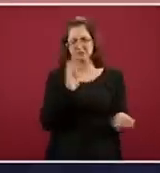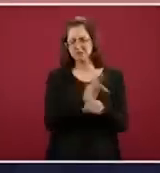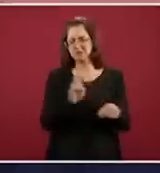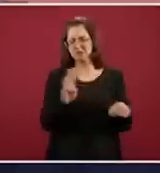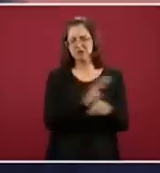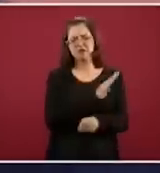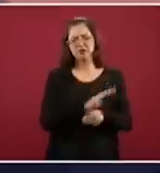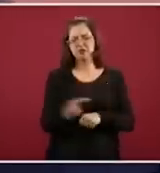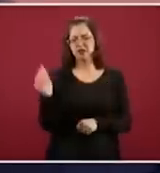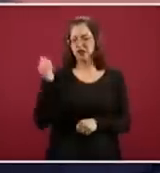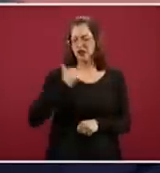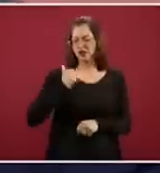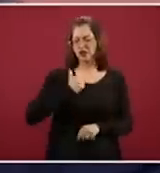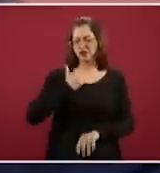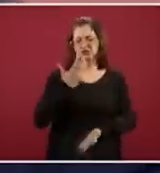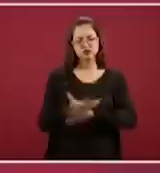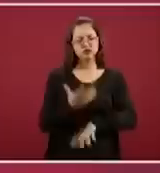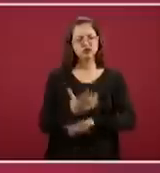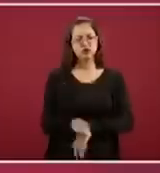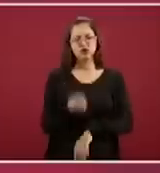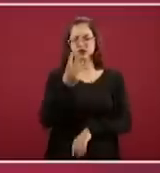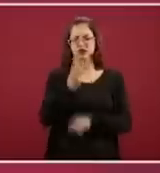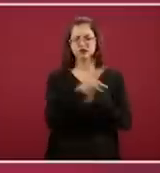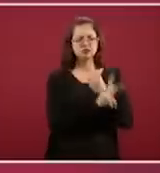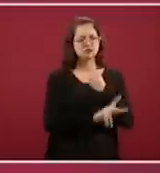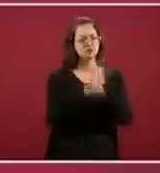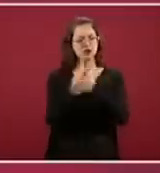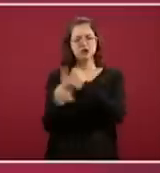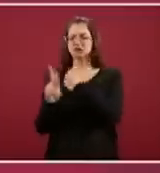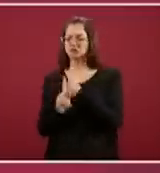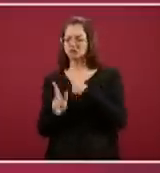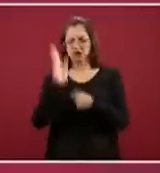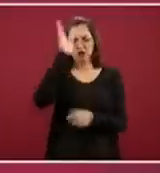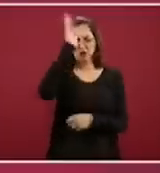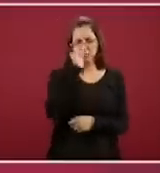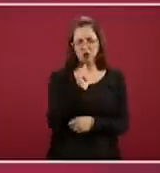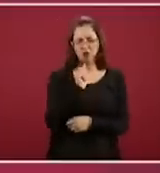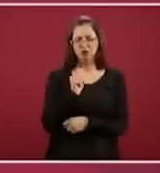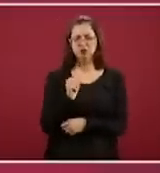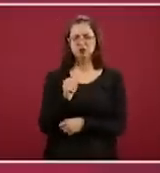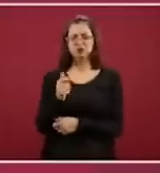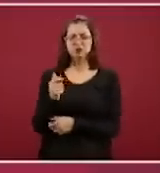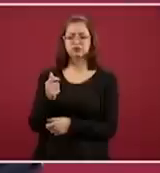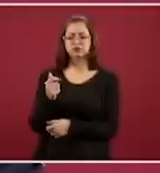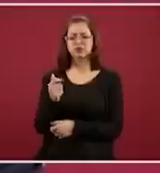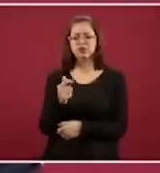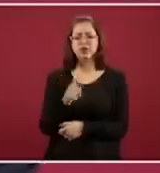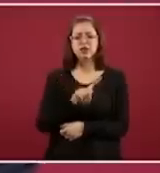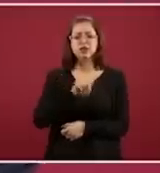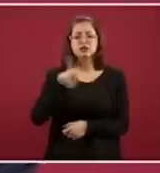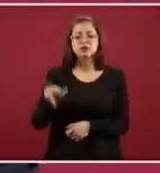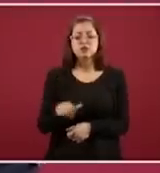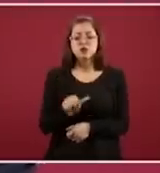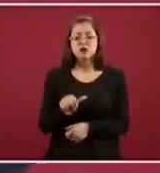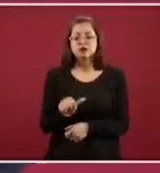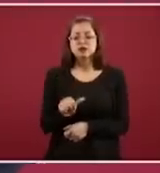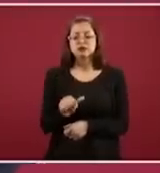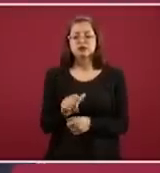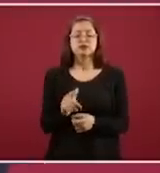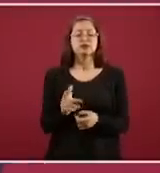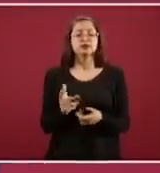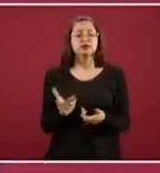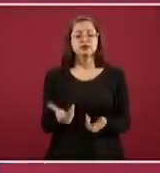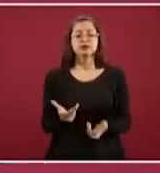Unidos, nos conviene, y ya nosotros tenemos